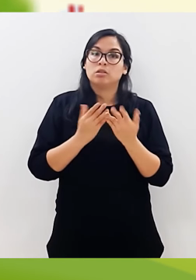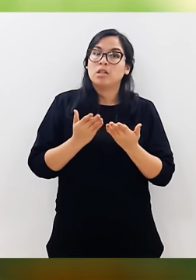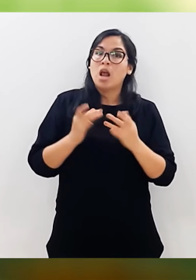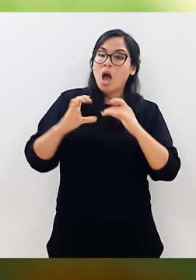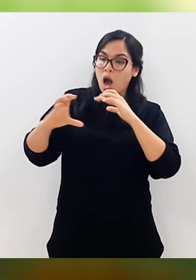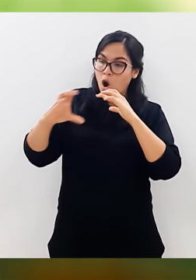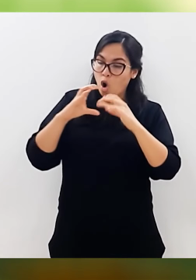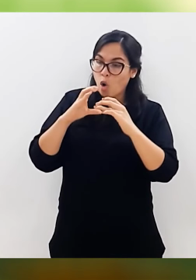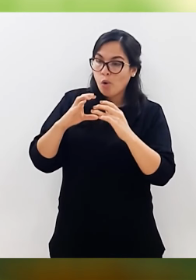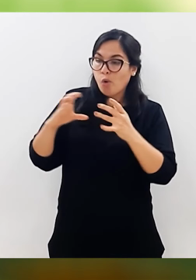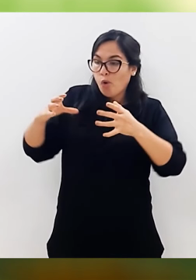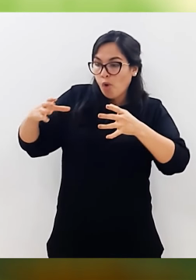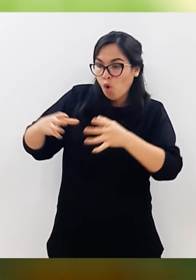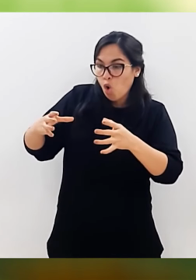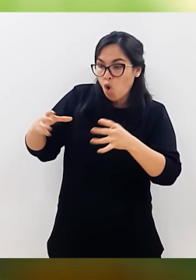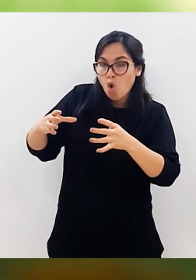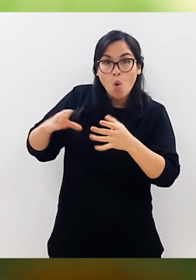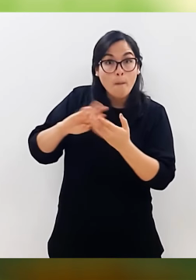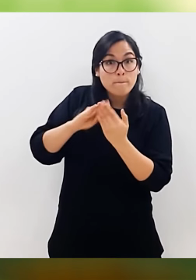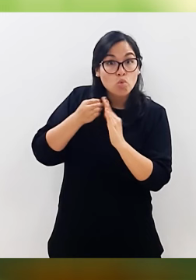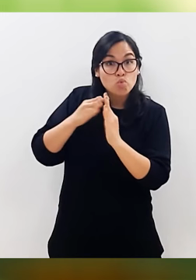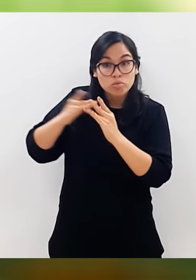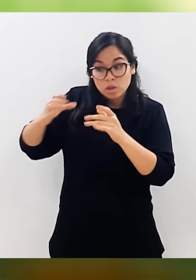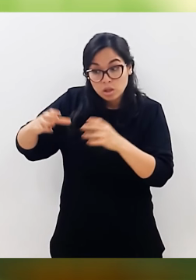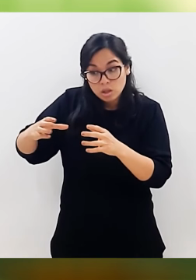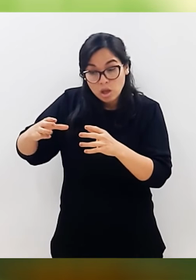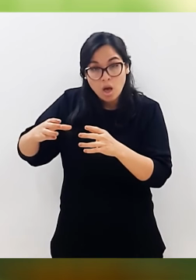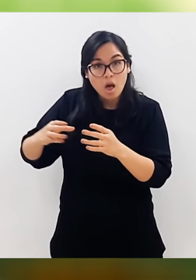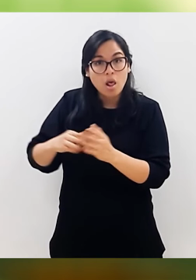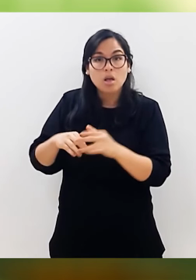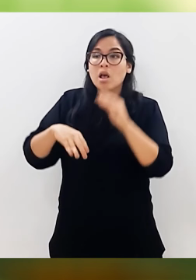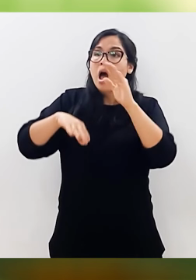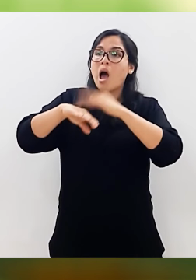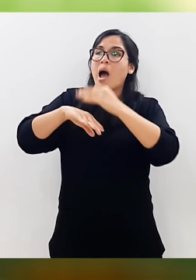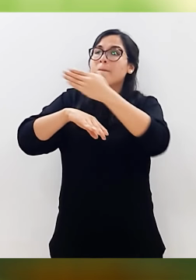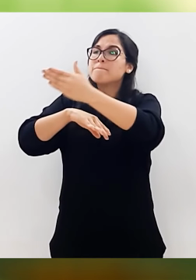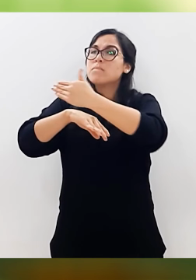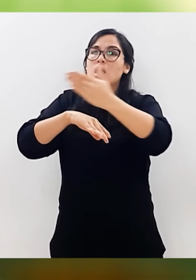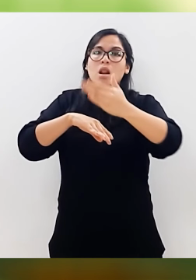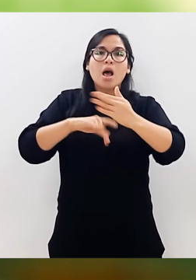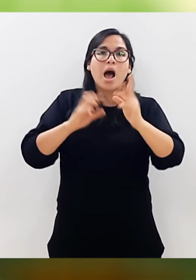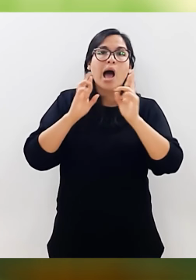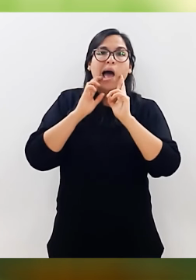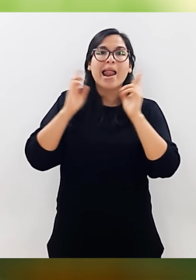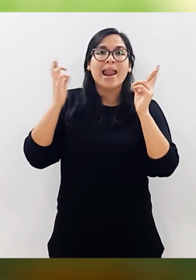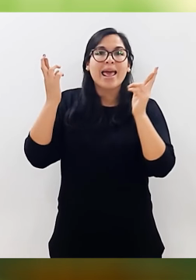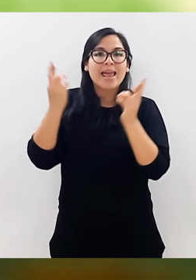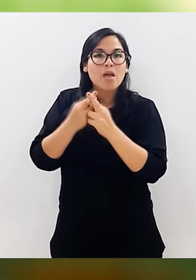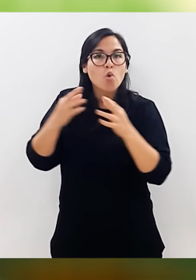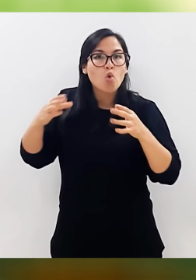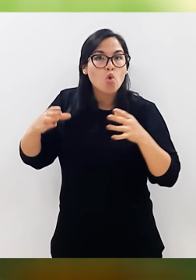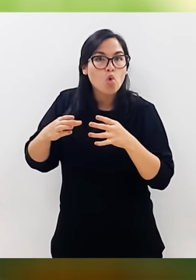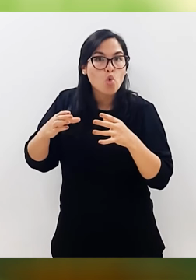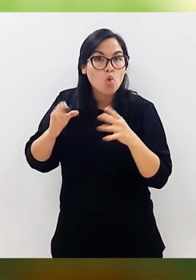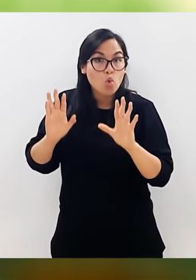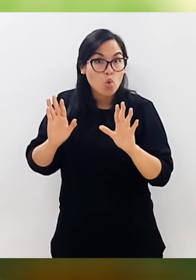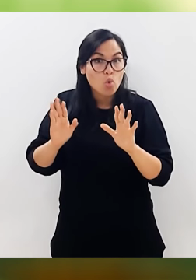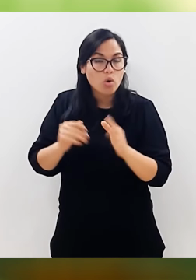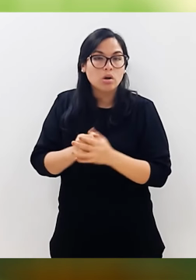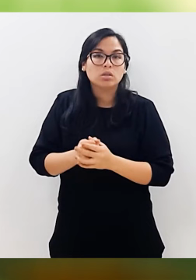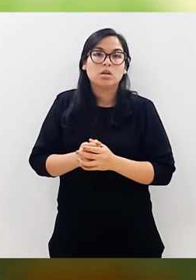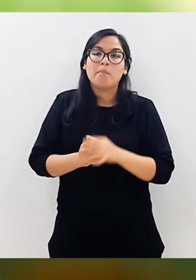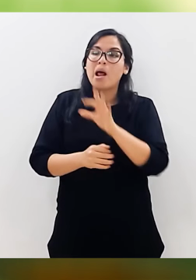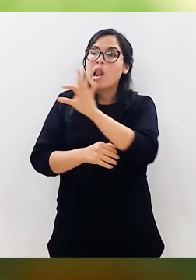La comunidad debe llamar o convocar a una asamblea comunal